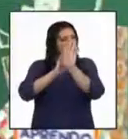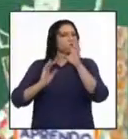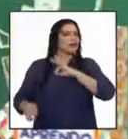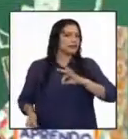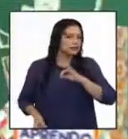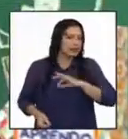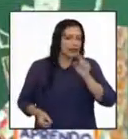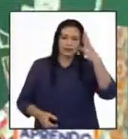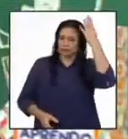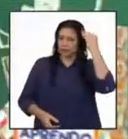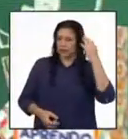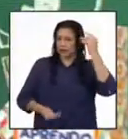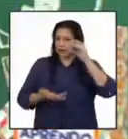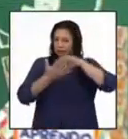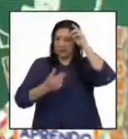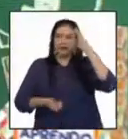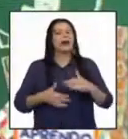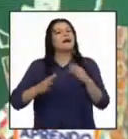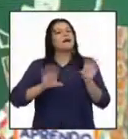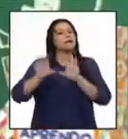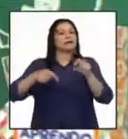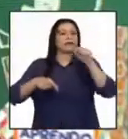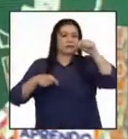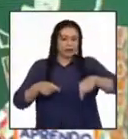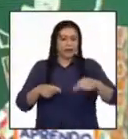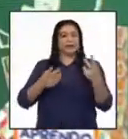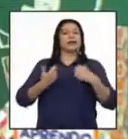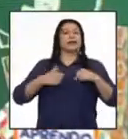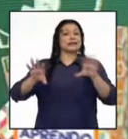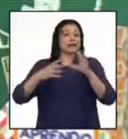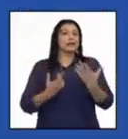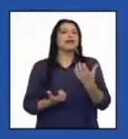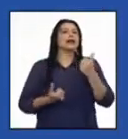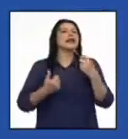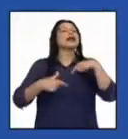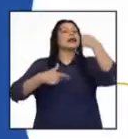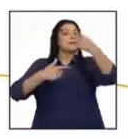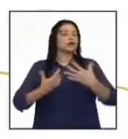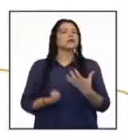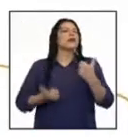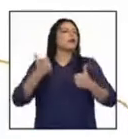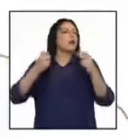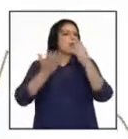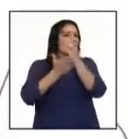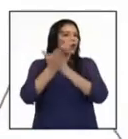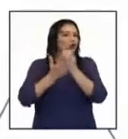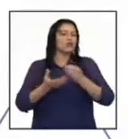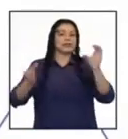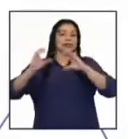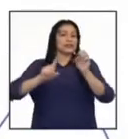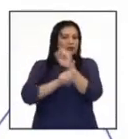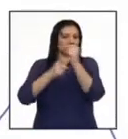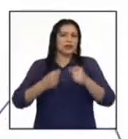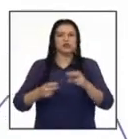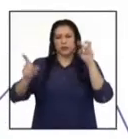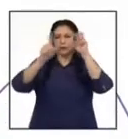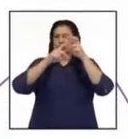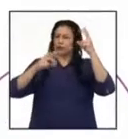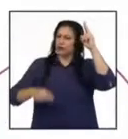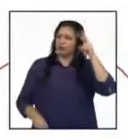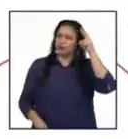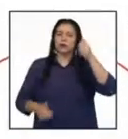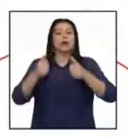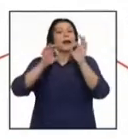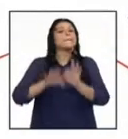Esta experiencia de aprendizaje la desarrollaremos en esta y en la siguiente actividad de Ciencias Sociales. Su propósito es reflexionar sobre